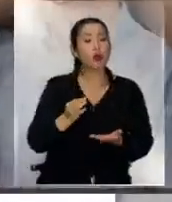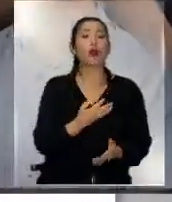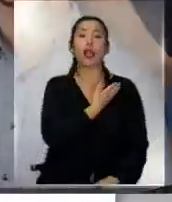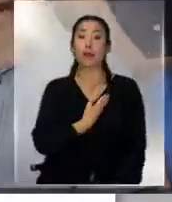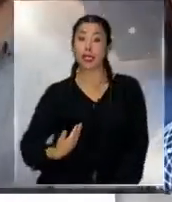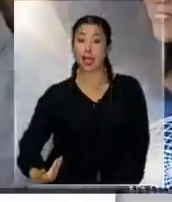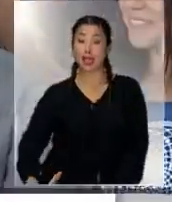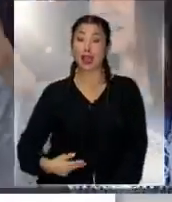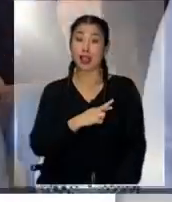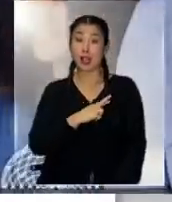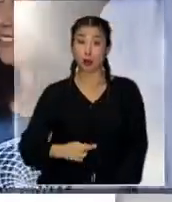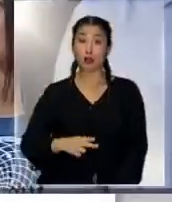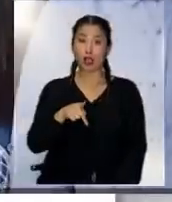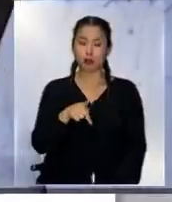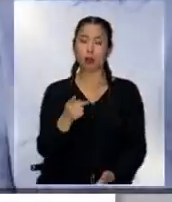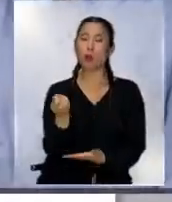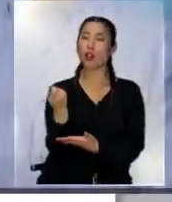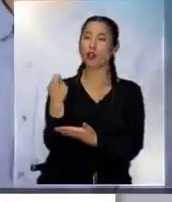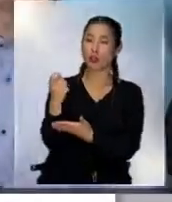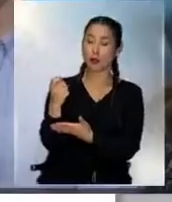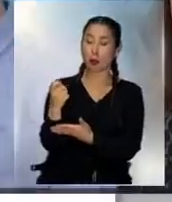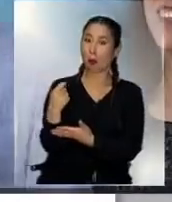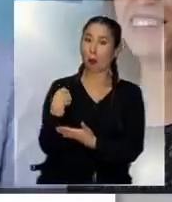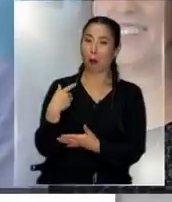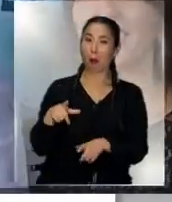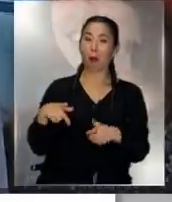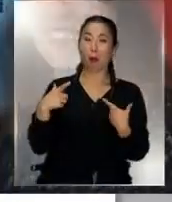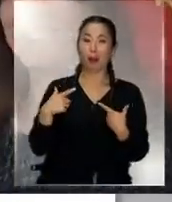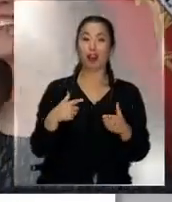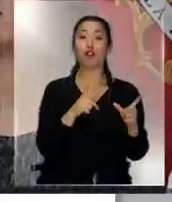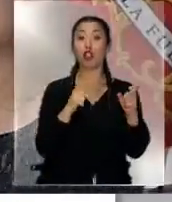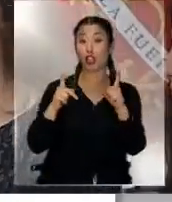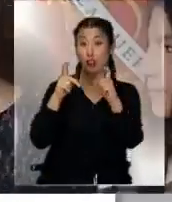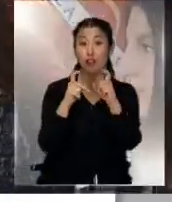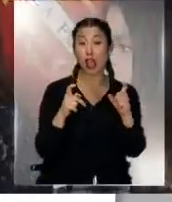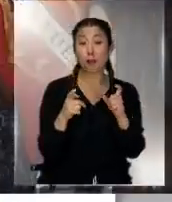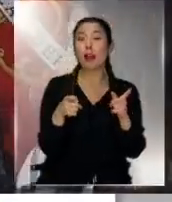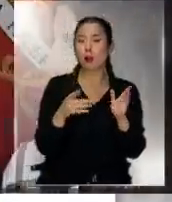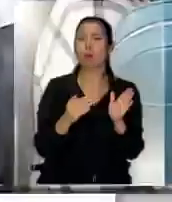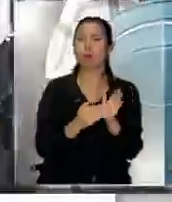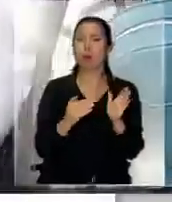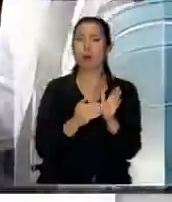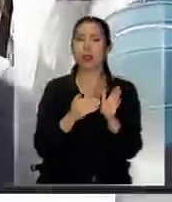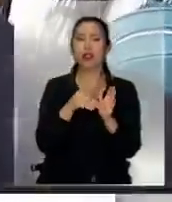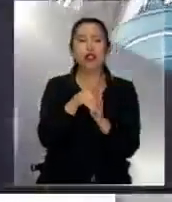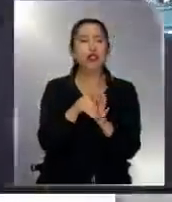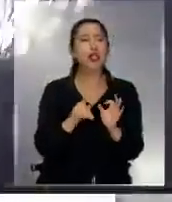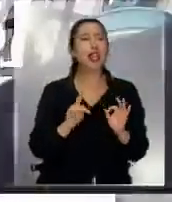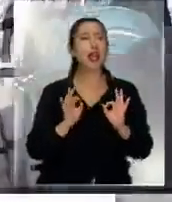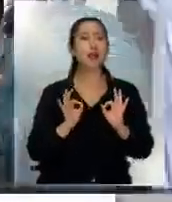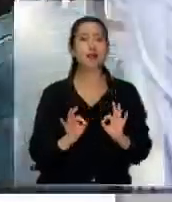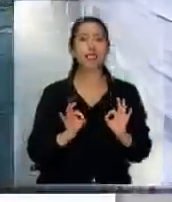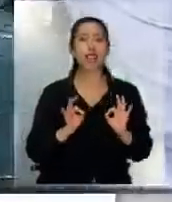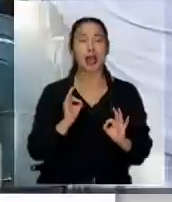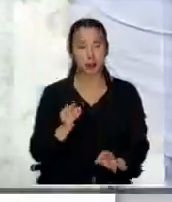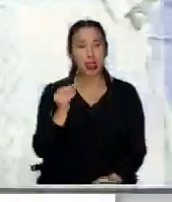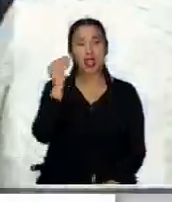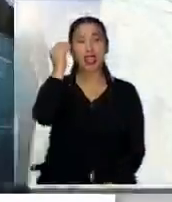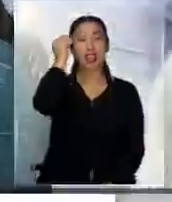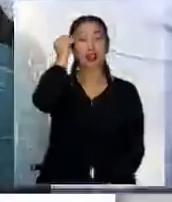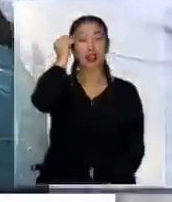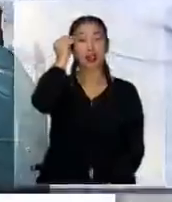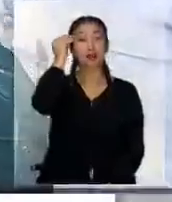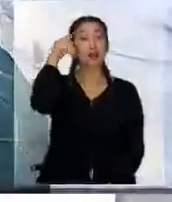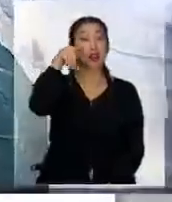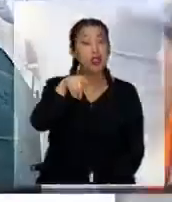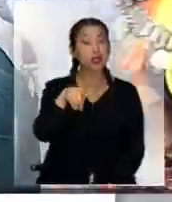de la República significó un reconocimiento inesperado. Fotografías de rigor para un momento de esos especiales para recordar. Claro